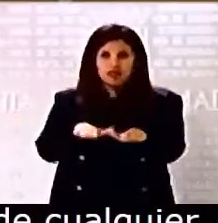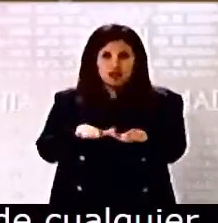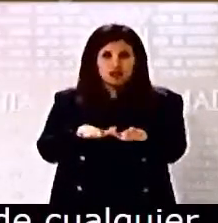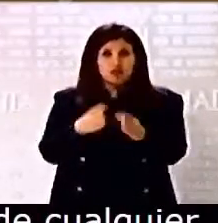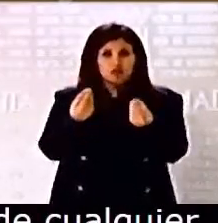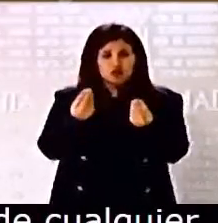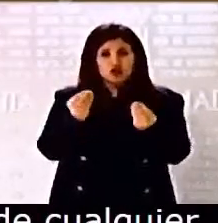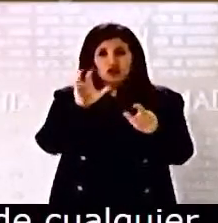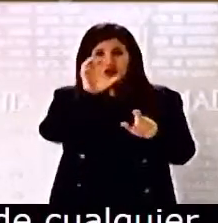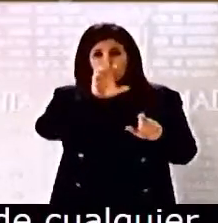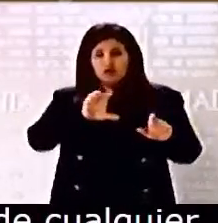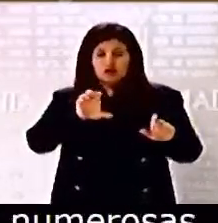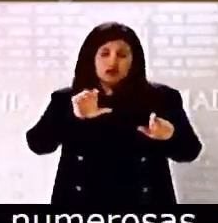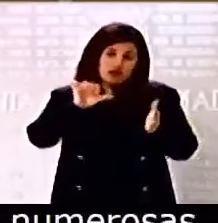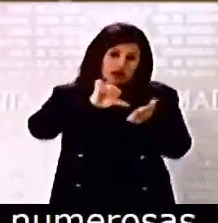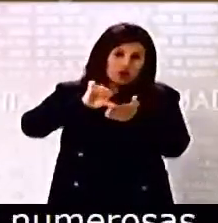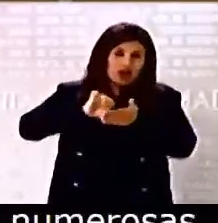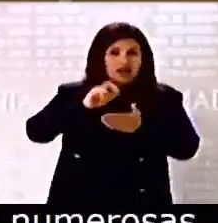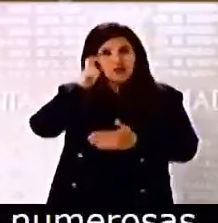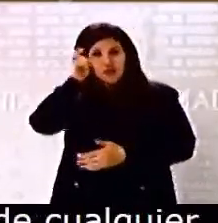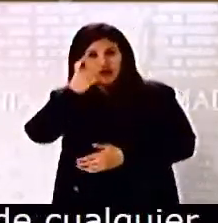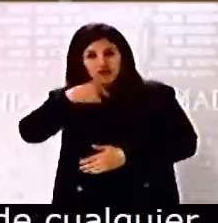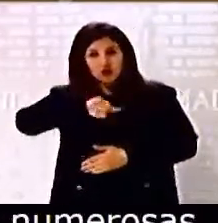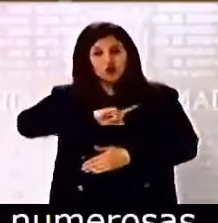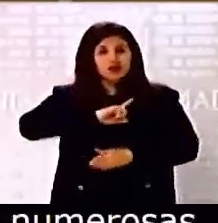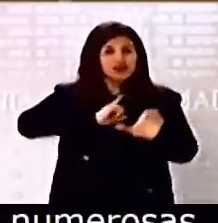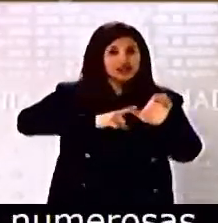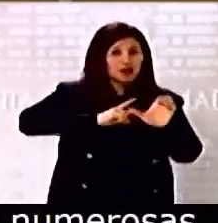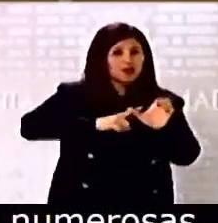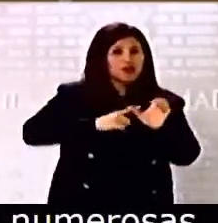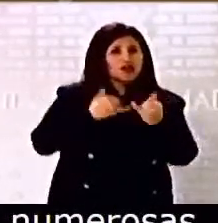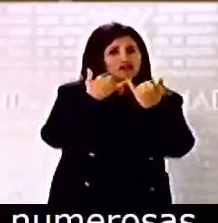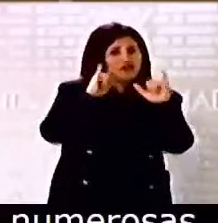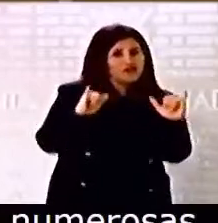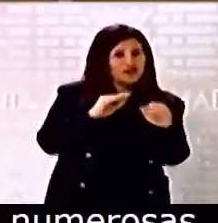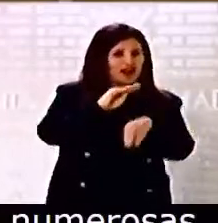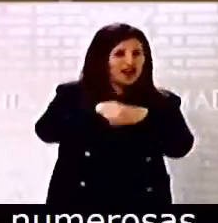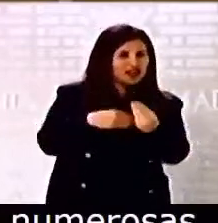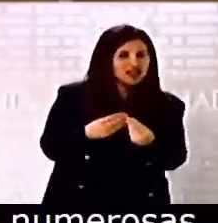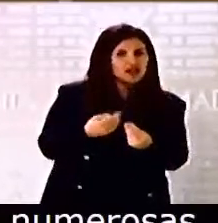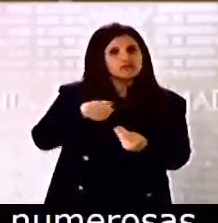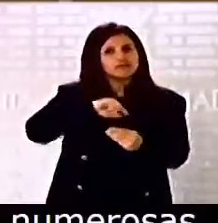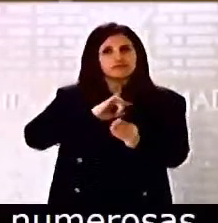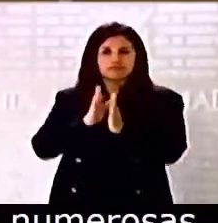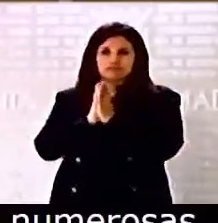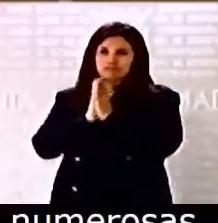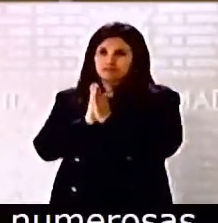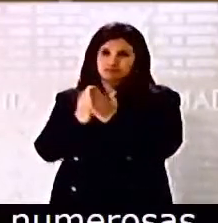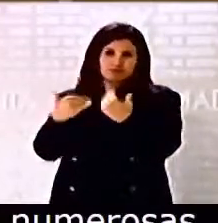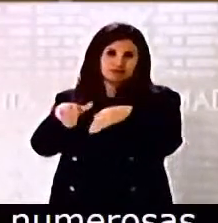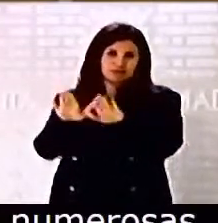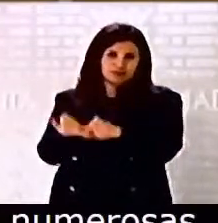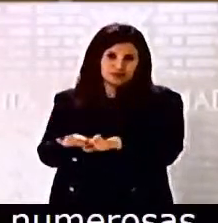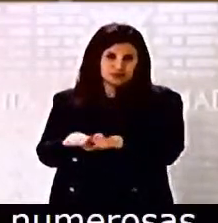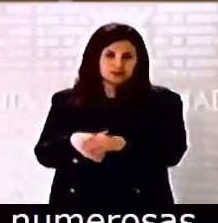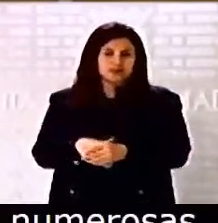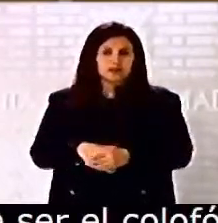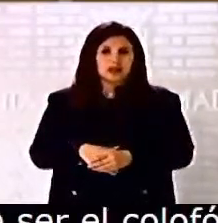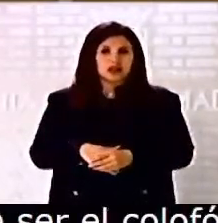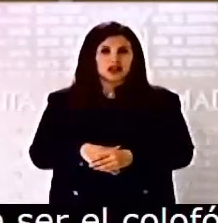autónoma y que suele ser el colofón a una Semana Santa con un incremento de la